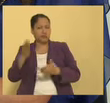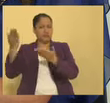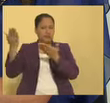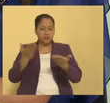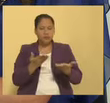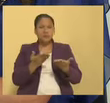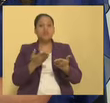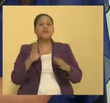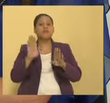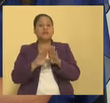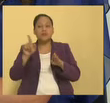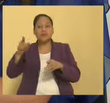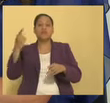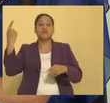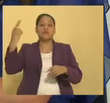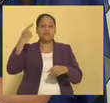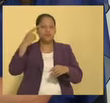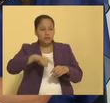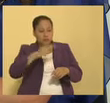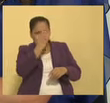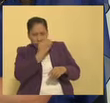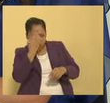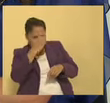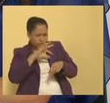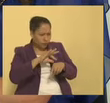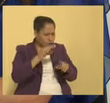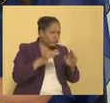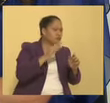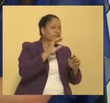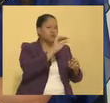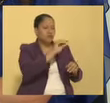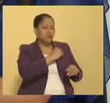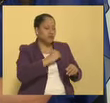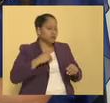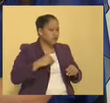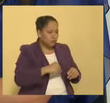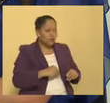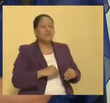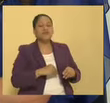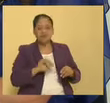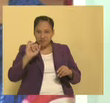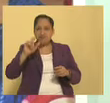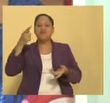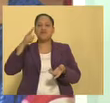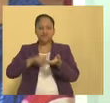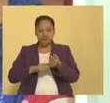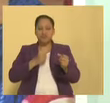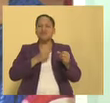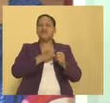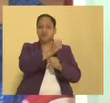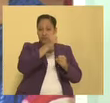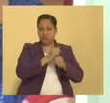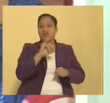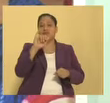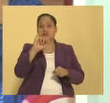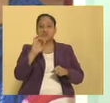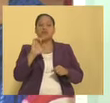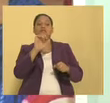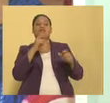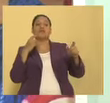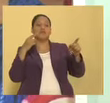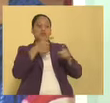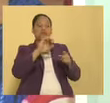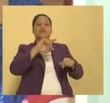sea por medio de un dictamen médico se determine si hubo malos tratos, si hubo torturas, si